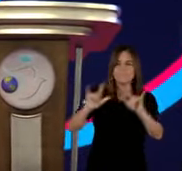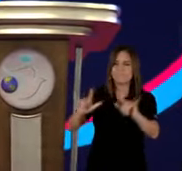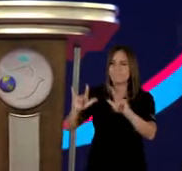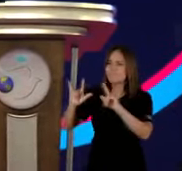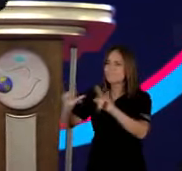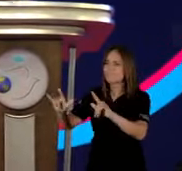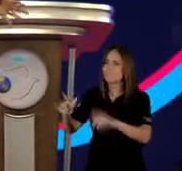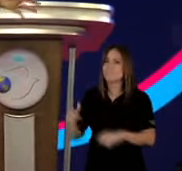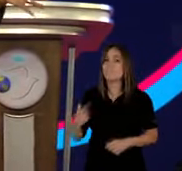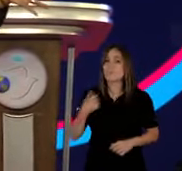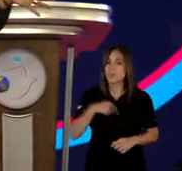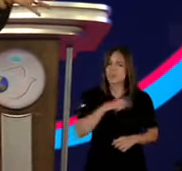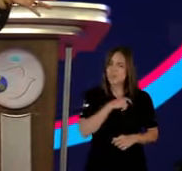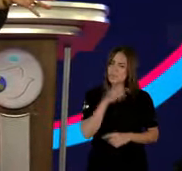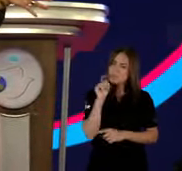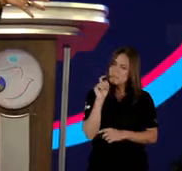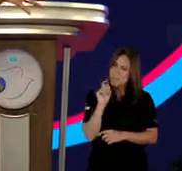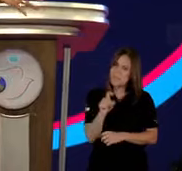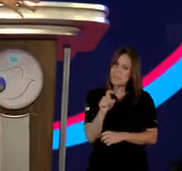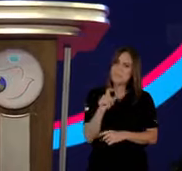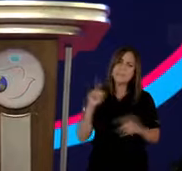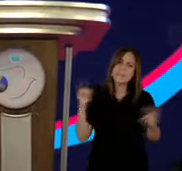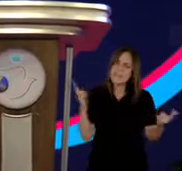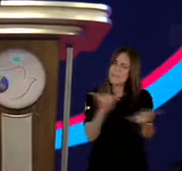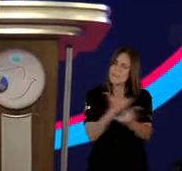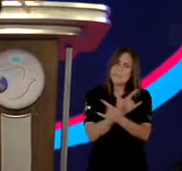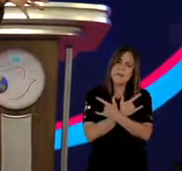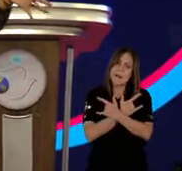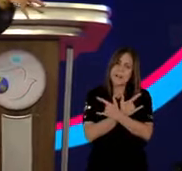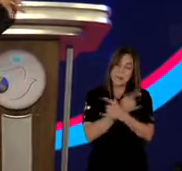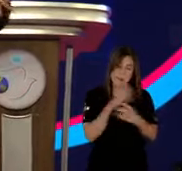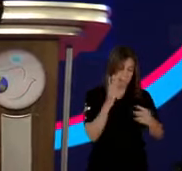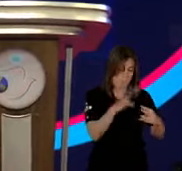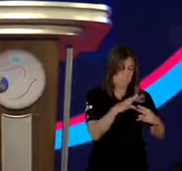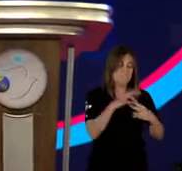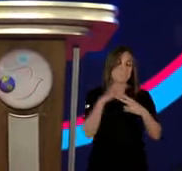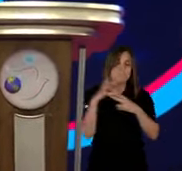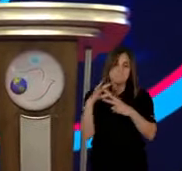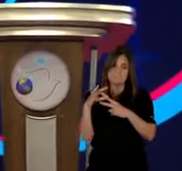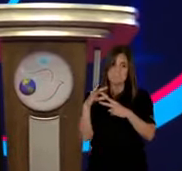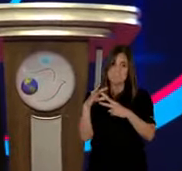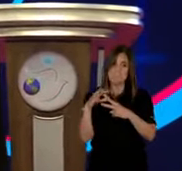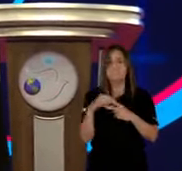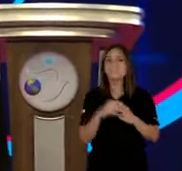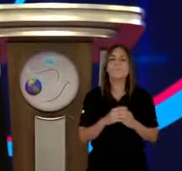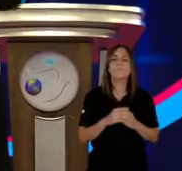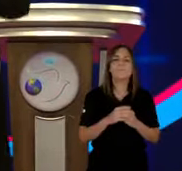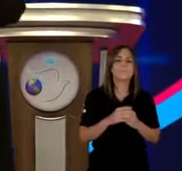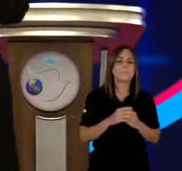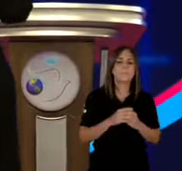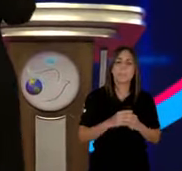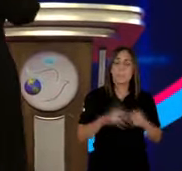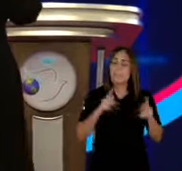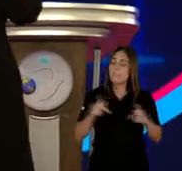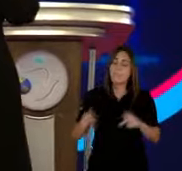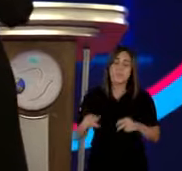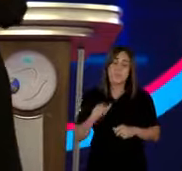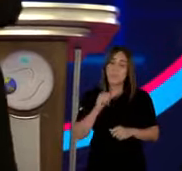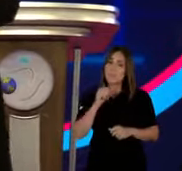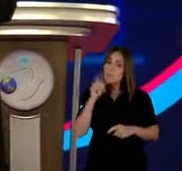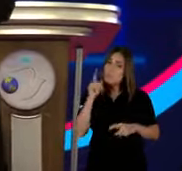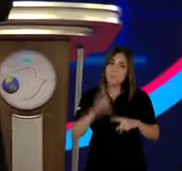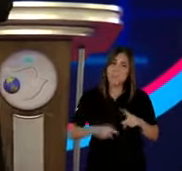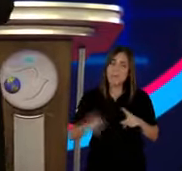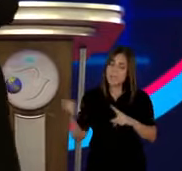y preferirnos, dice la Biblia. Preferirnos unos a otros. Y los que no pudieron llegar, los bendigo con toda bendición.